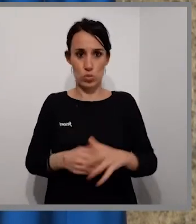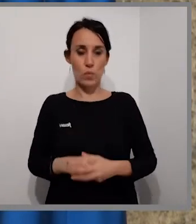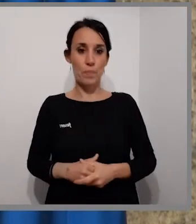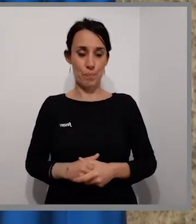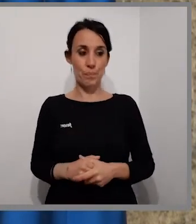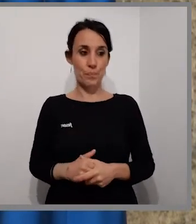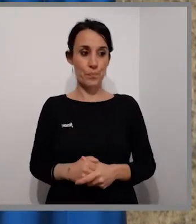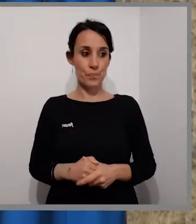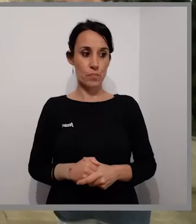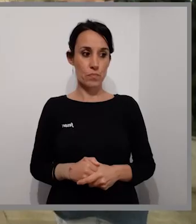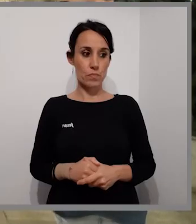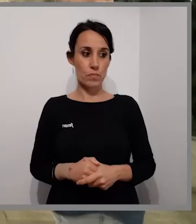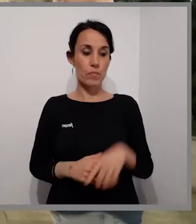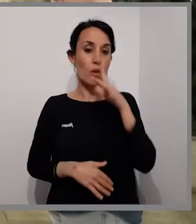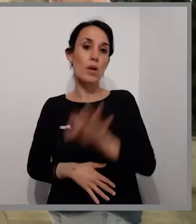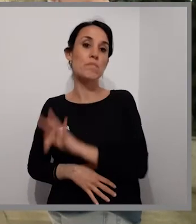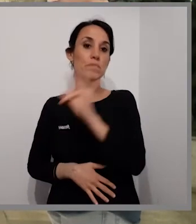Comunitat Valenciana.